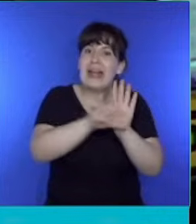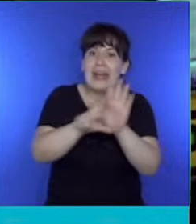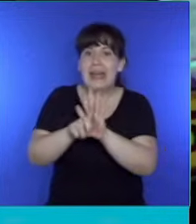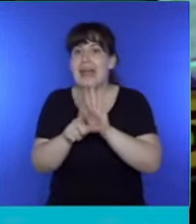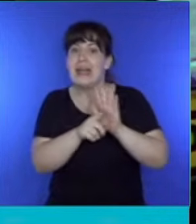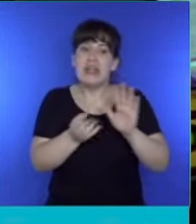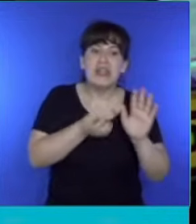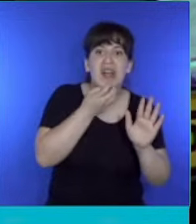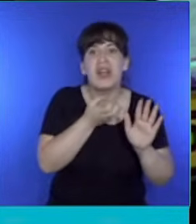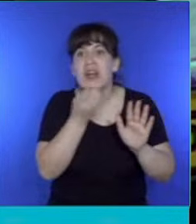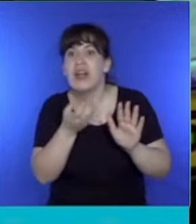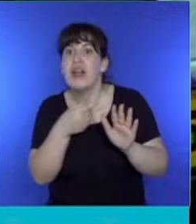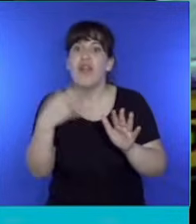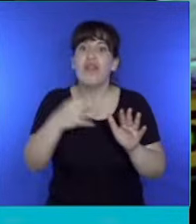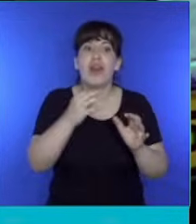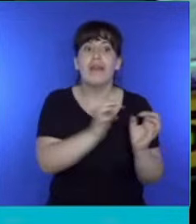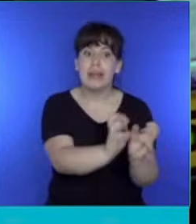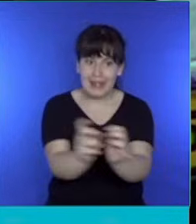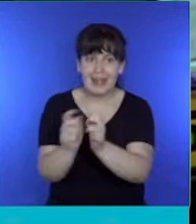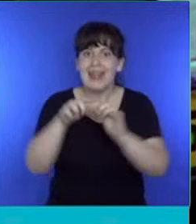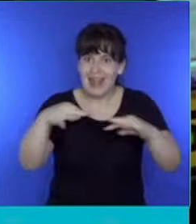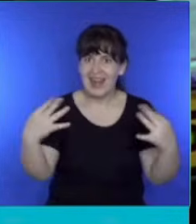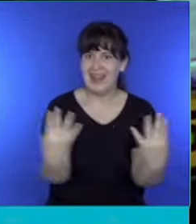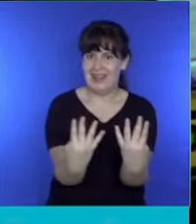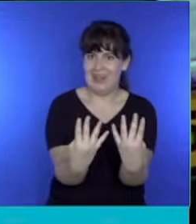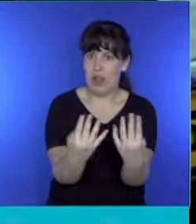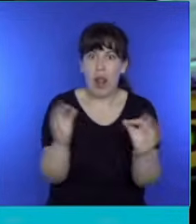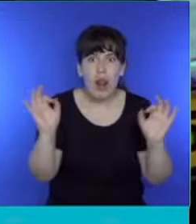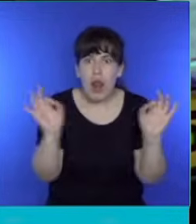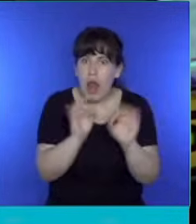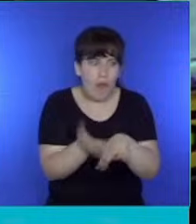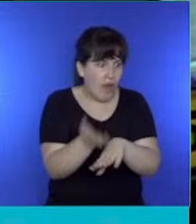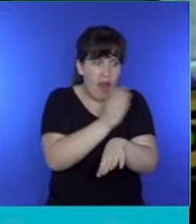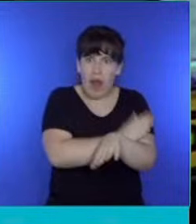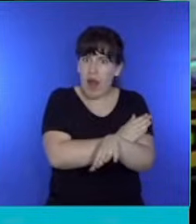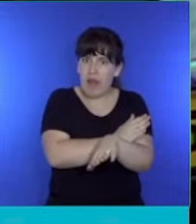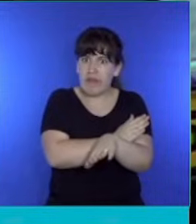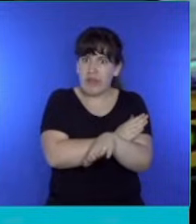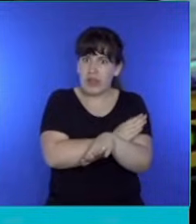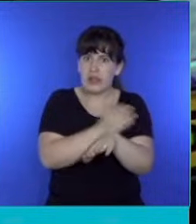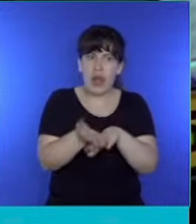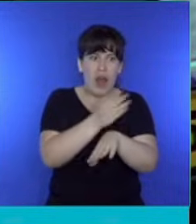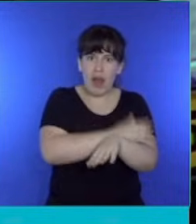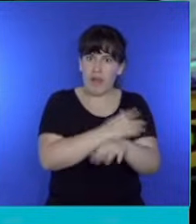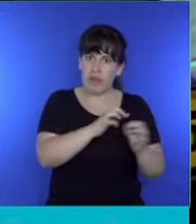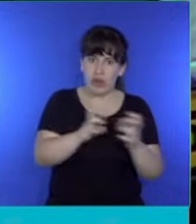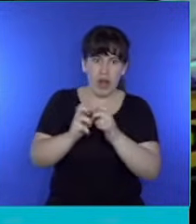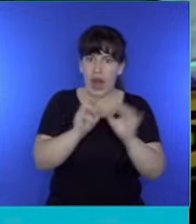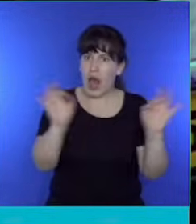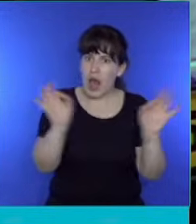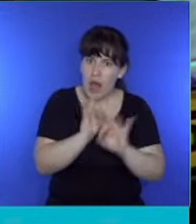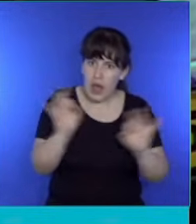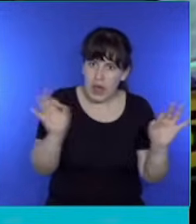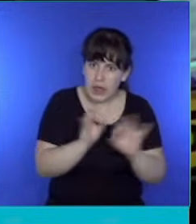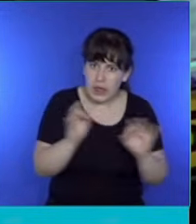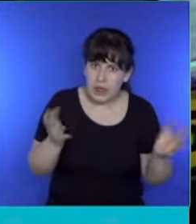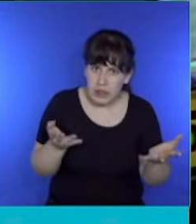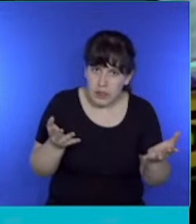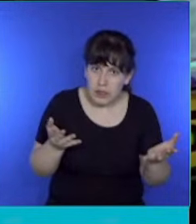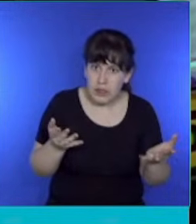las declaraciones que se van a tratar en el recinto. No hubo siquiera labor parlamentaria ese día.